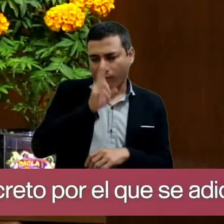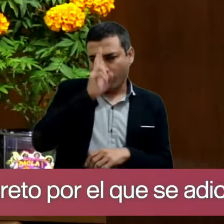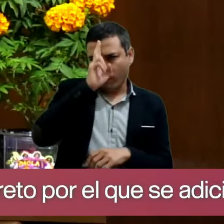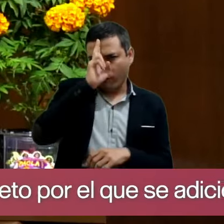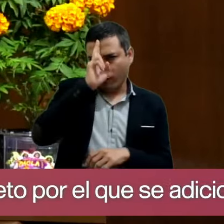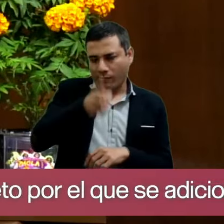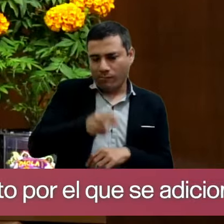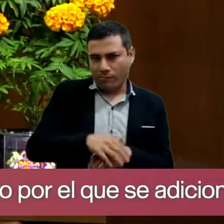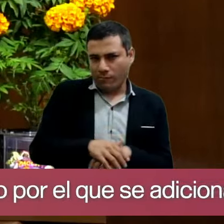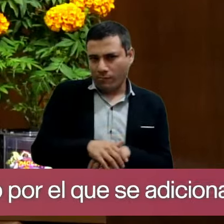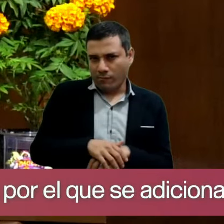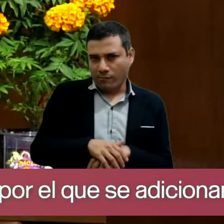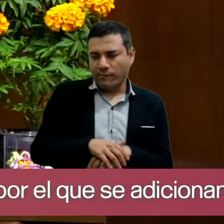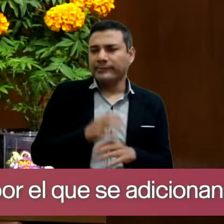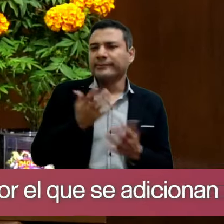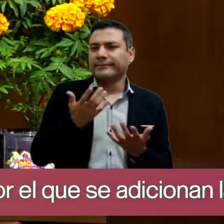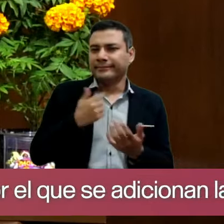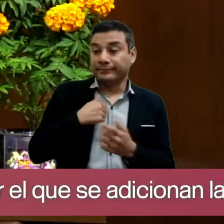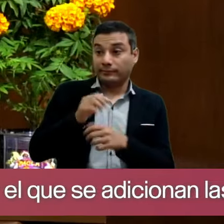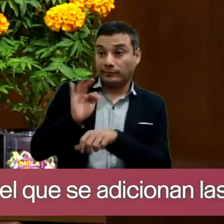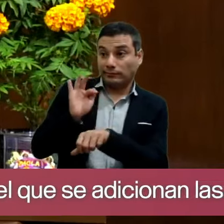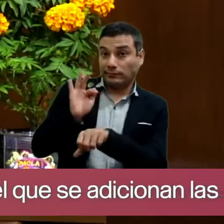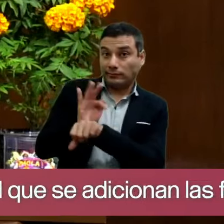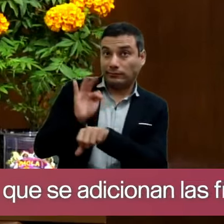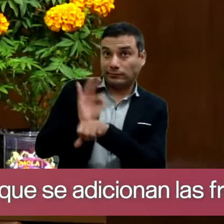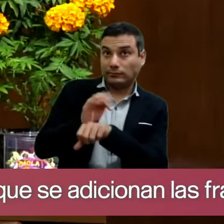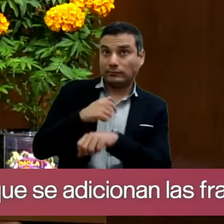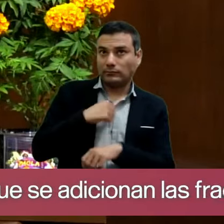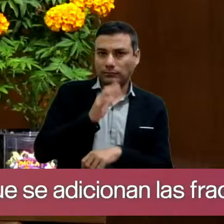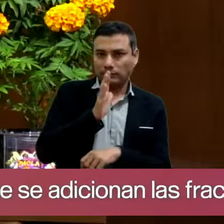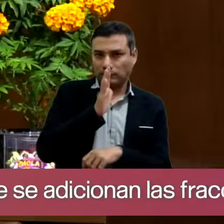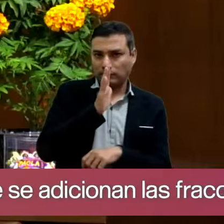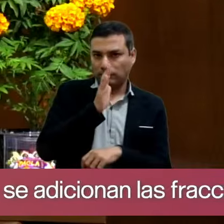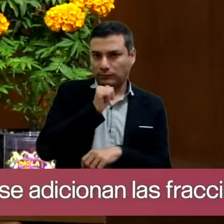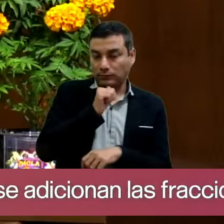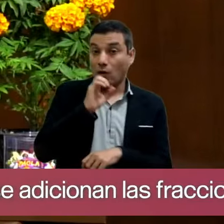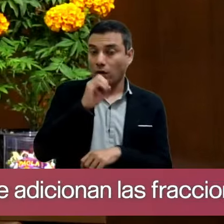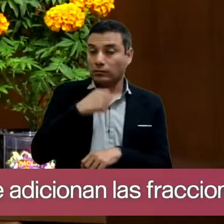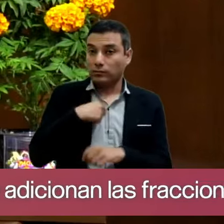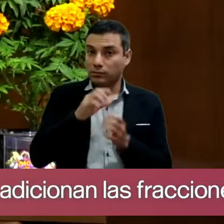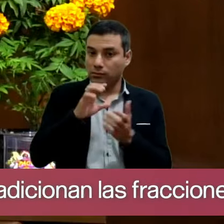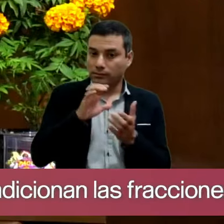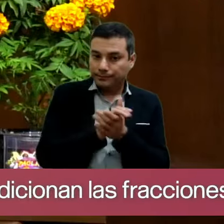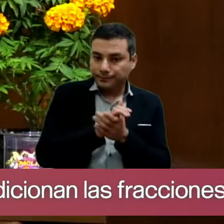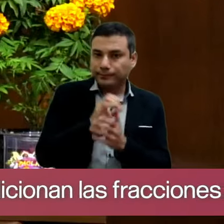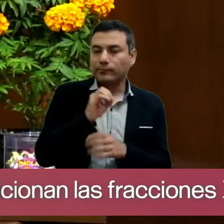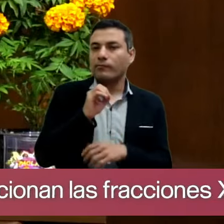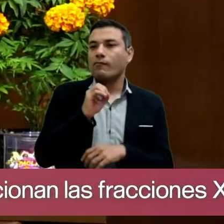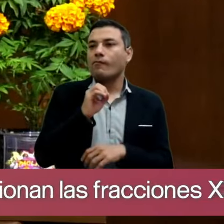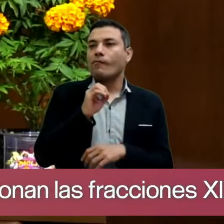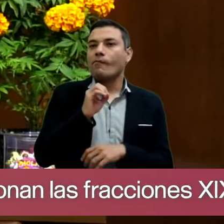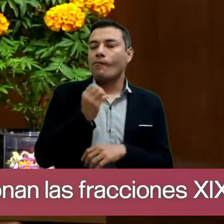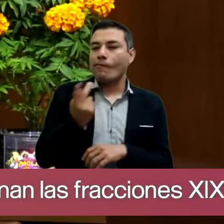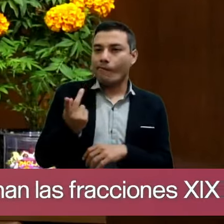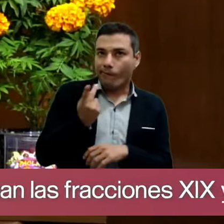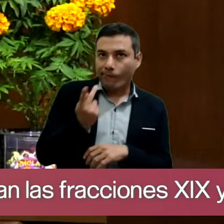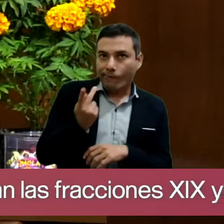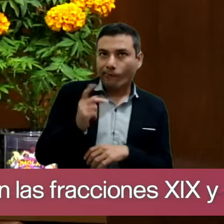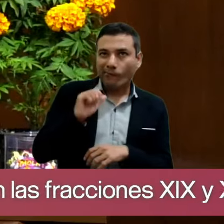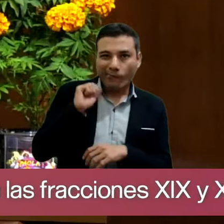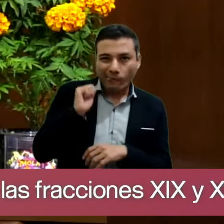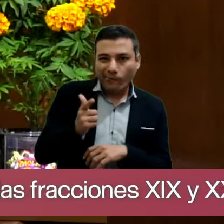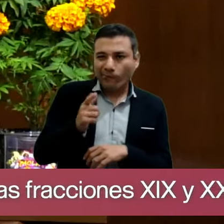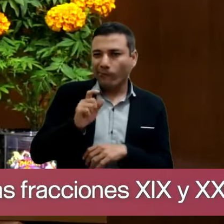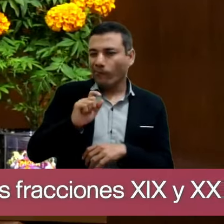4º grado, por afinidad o civil, y que por razón de su adscripción